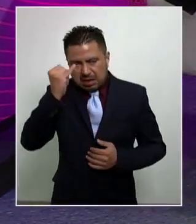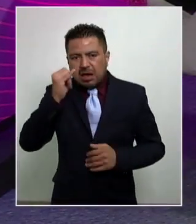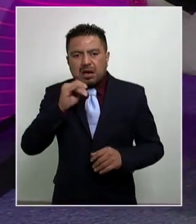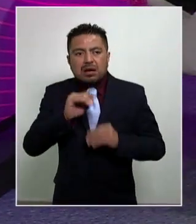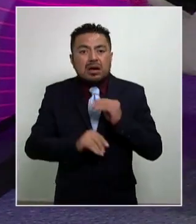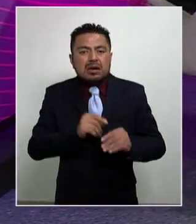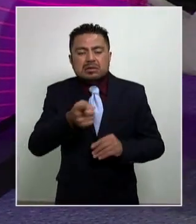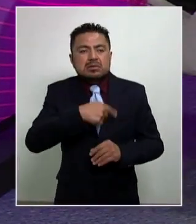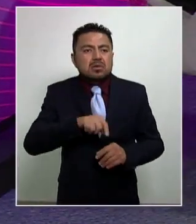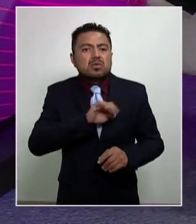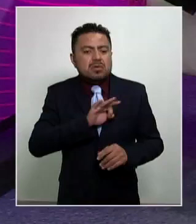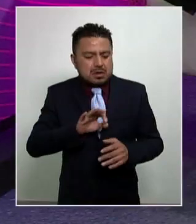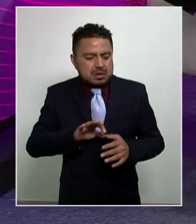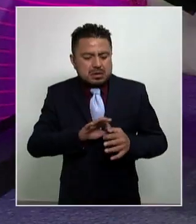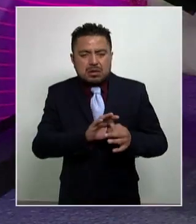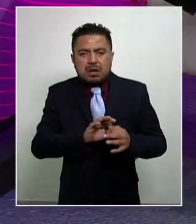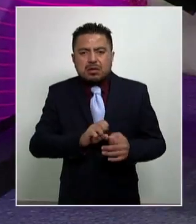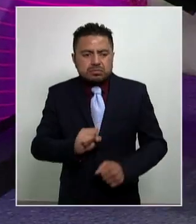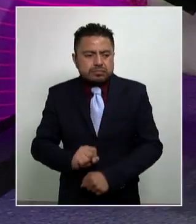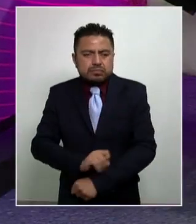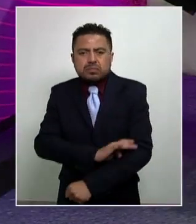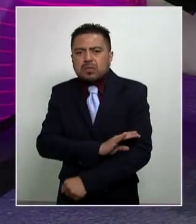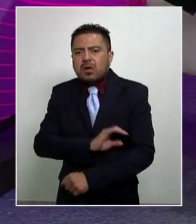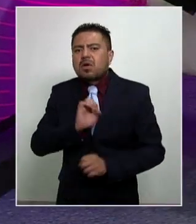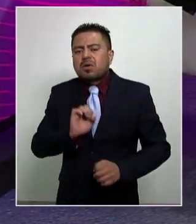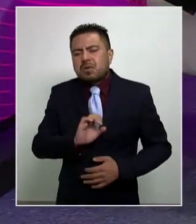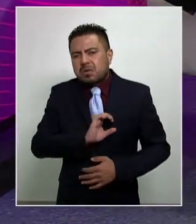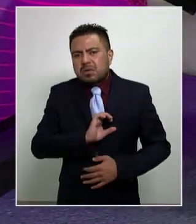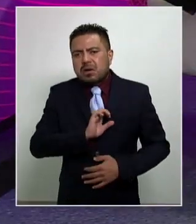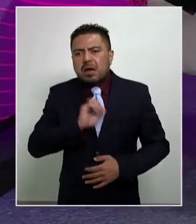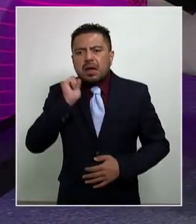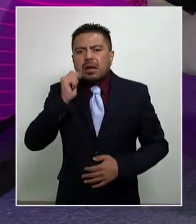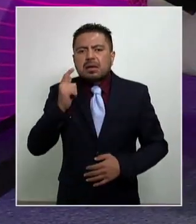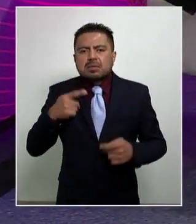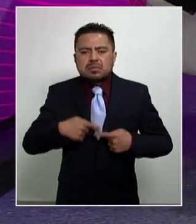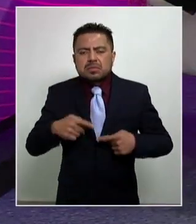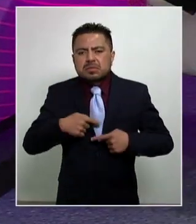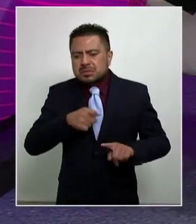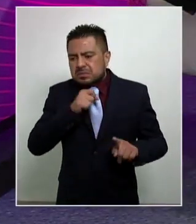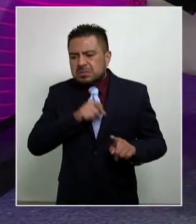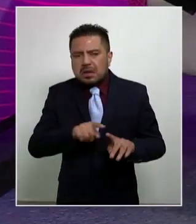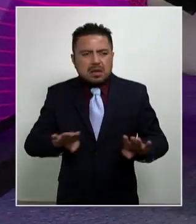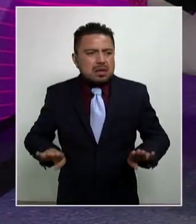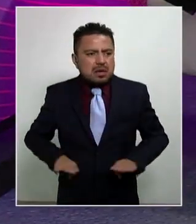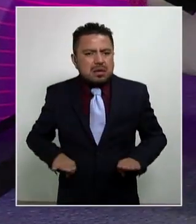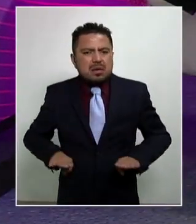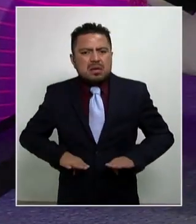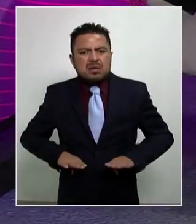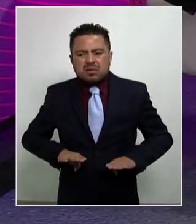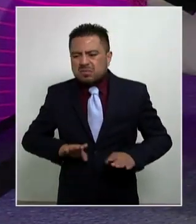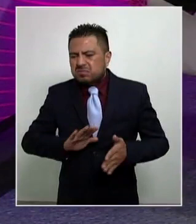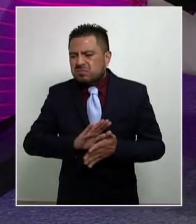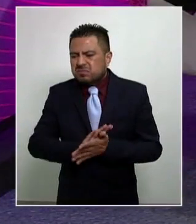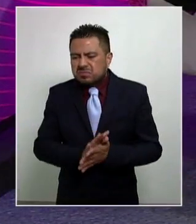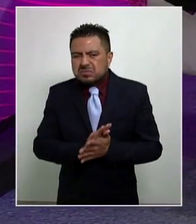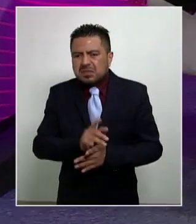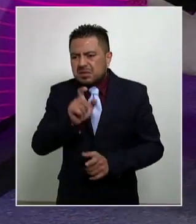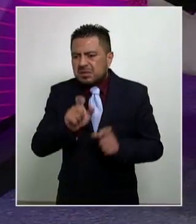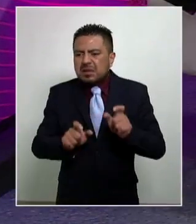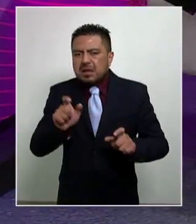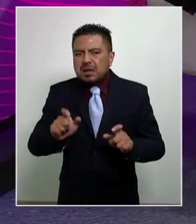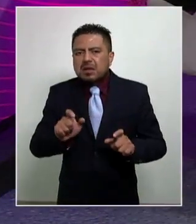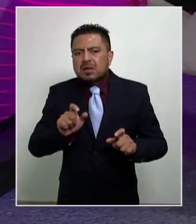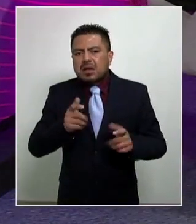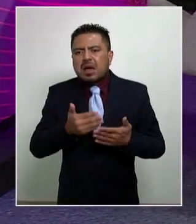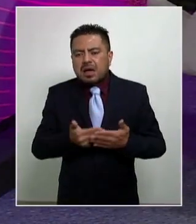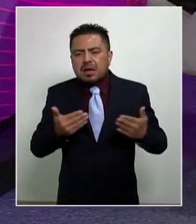si tú te vinculas emocionalmente o afectivamente con alguien con ciertas características fenotípicas o cierta identidad,